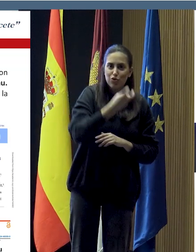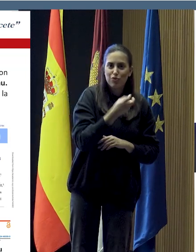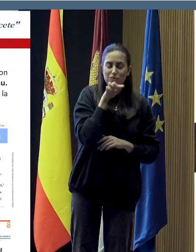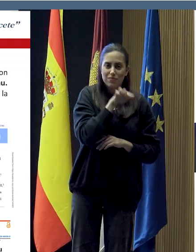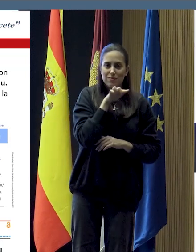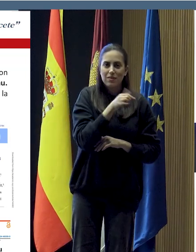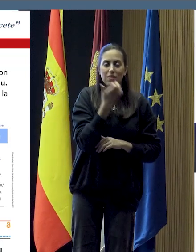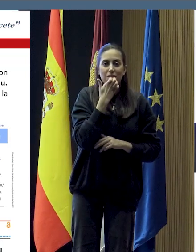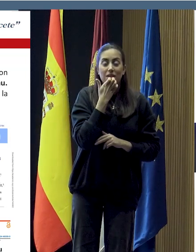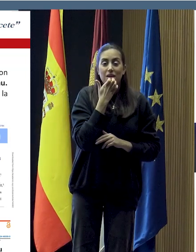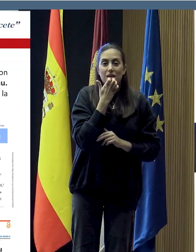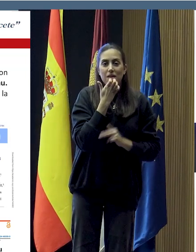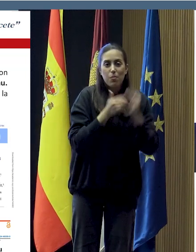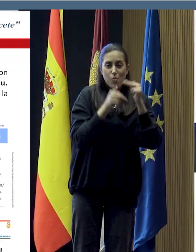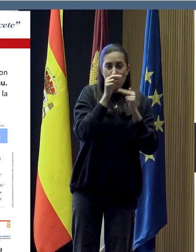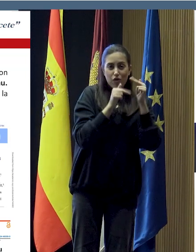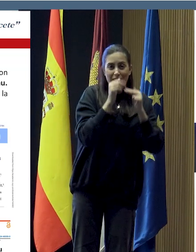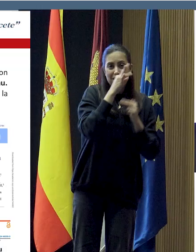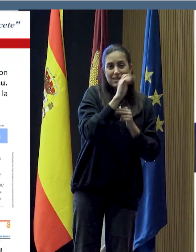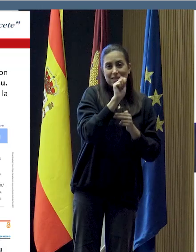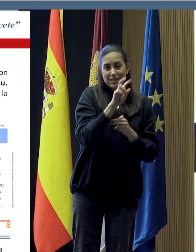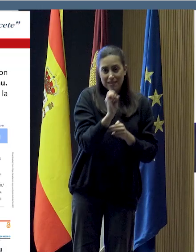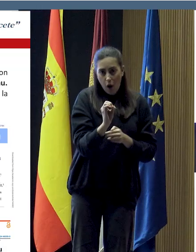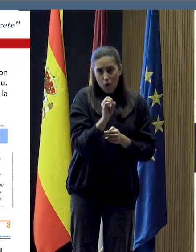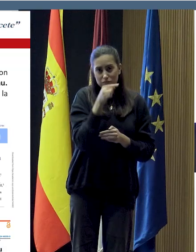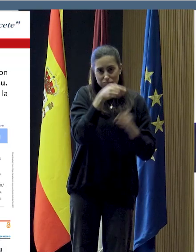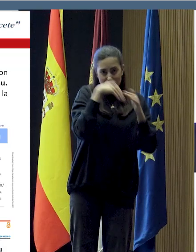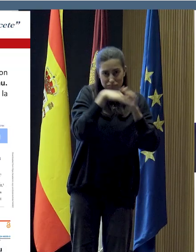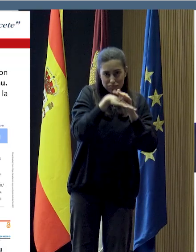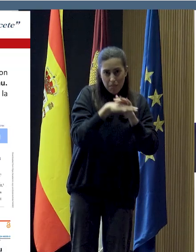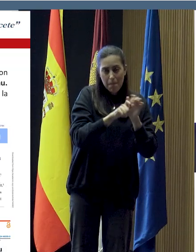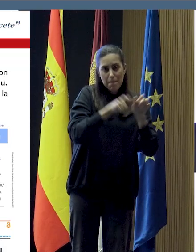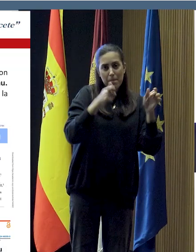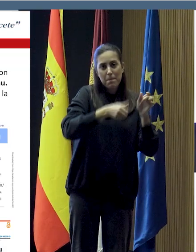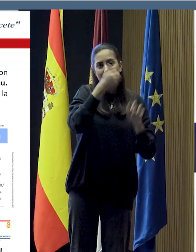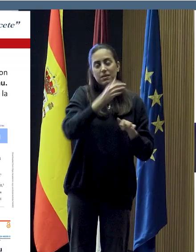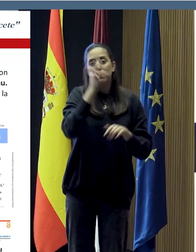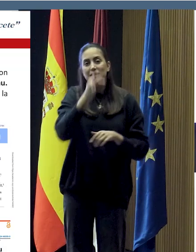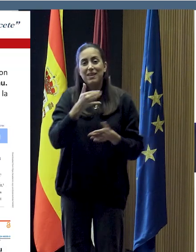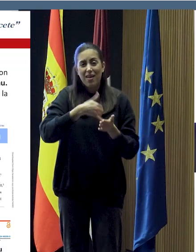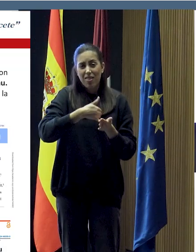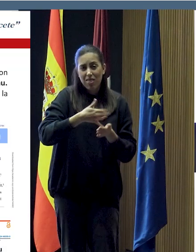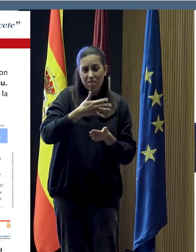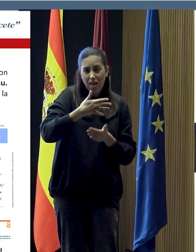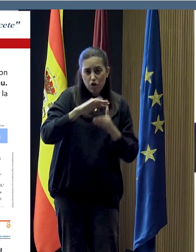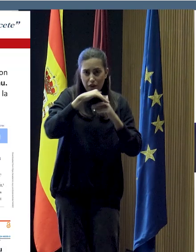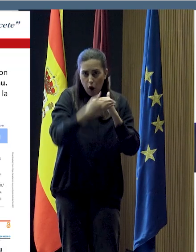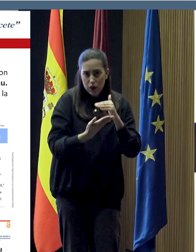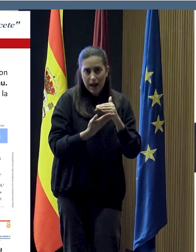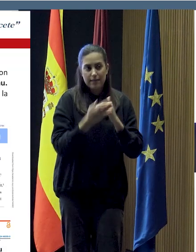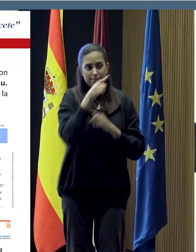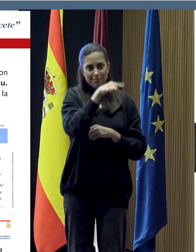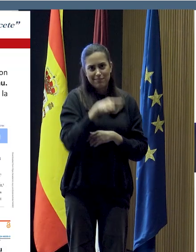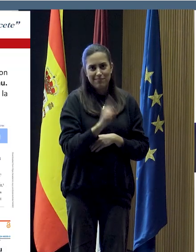presentan mayor acúmulo de proteína tau y mayor atrofia cortical. Con eso, la idea